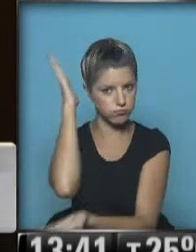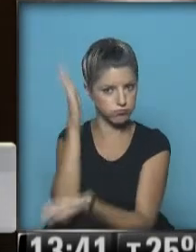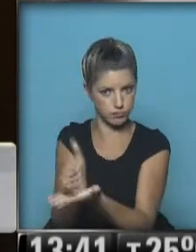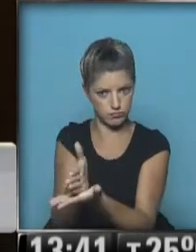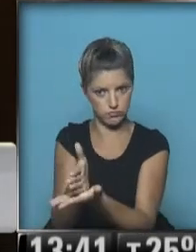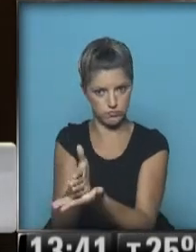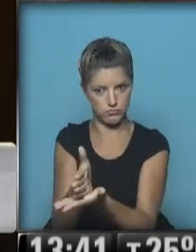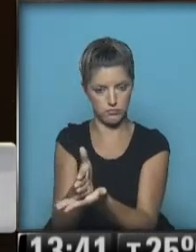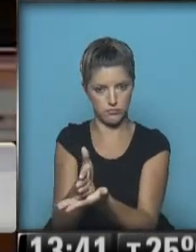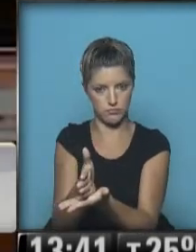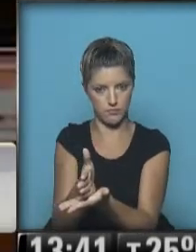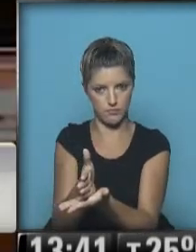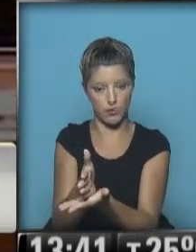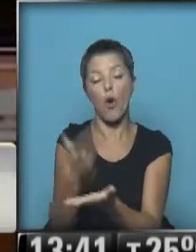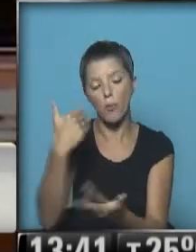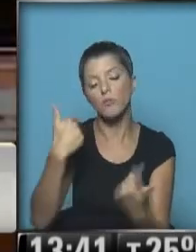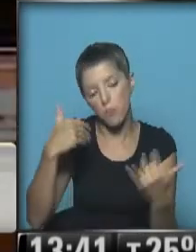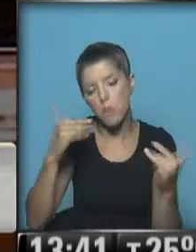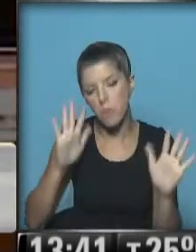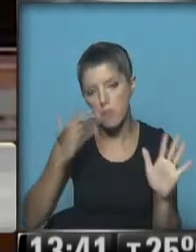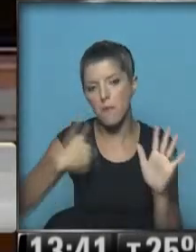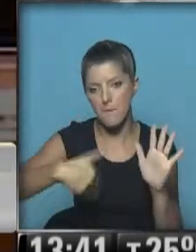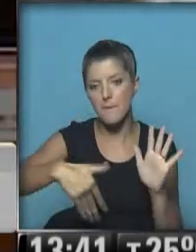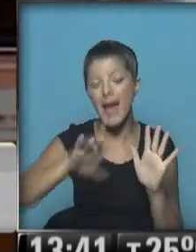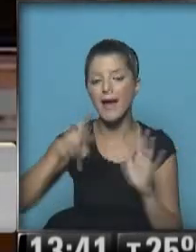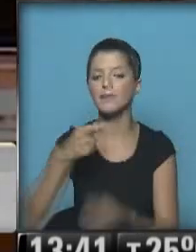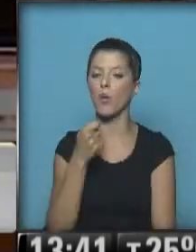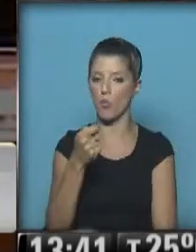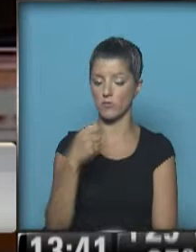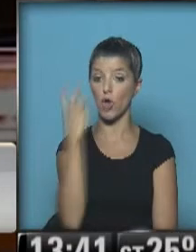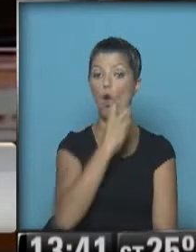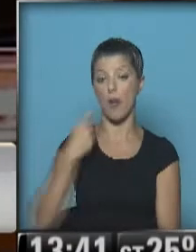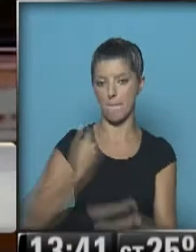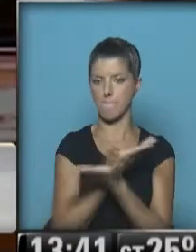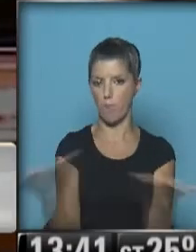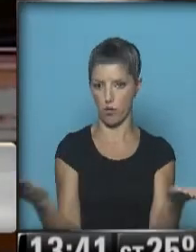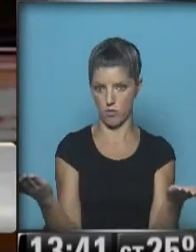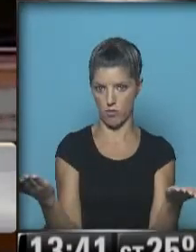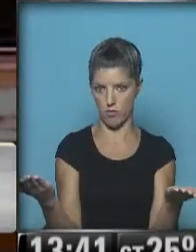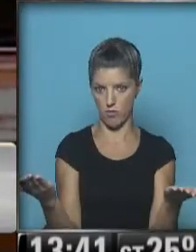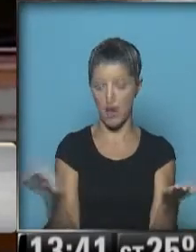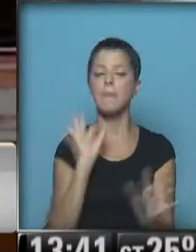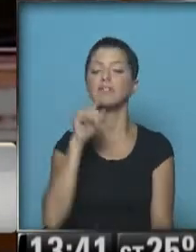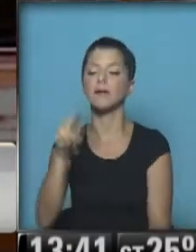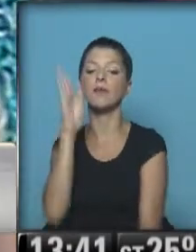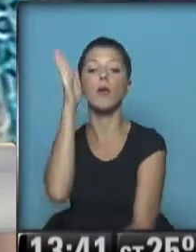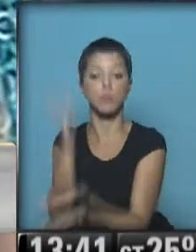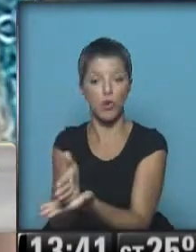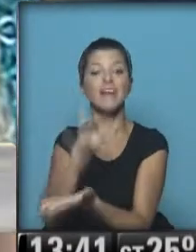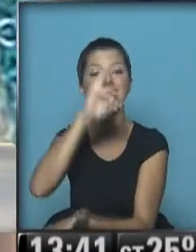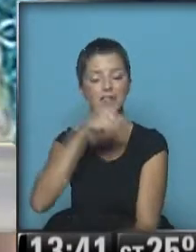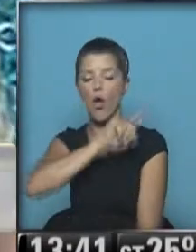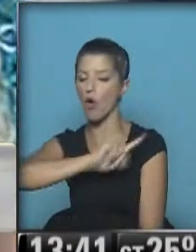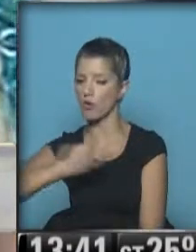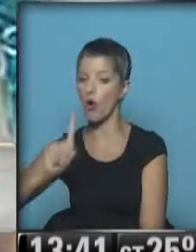momento o se está, por supuesto, llevando a cabo este juicio oral y público para ver si condenan o no finalmente a Jorge Mangieri